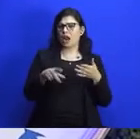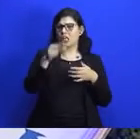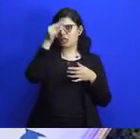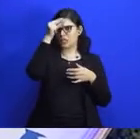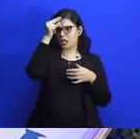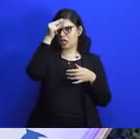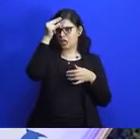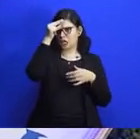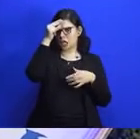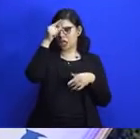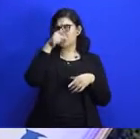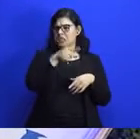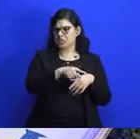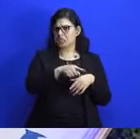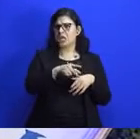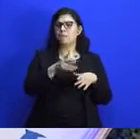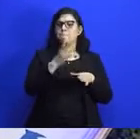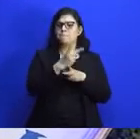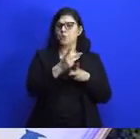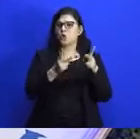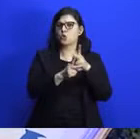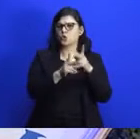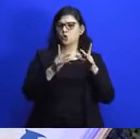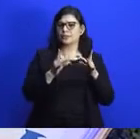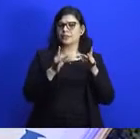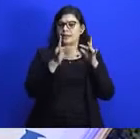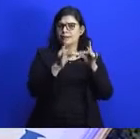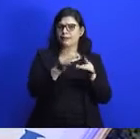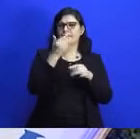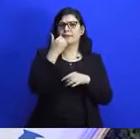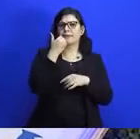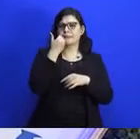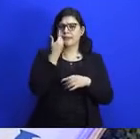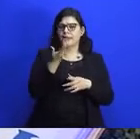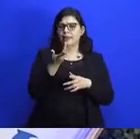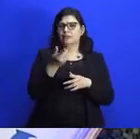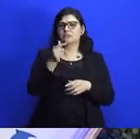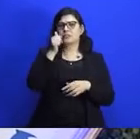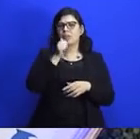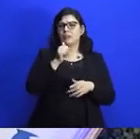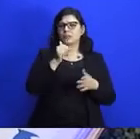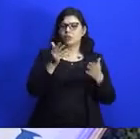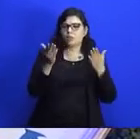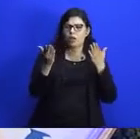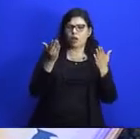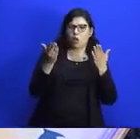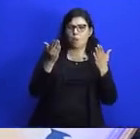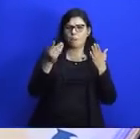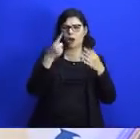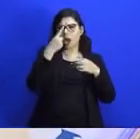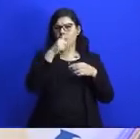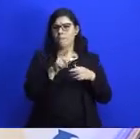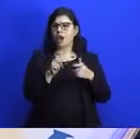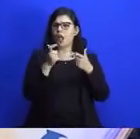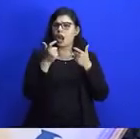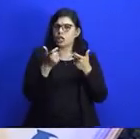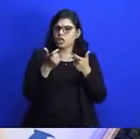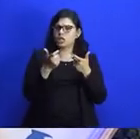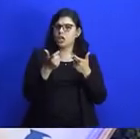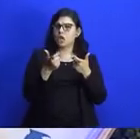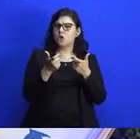buscan productos de calidad al mayor valor por su dinero. Siempre están comparando para hacer rendir su economía y poder